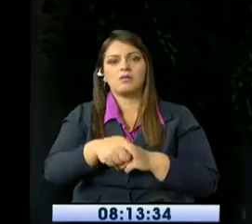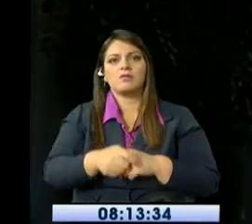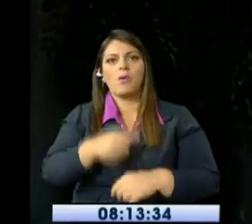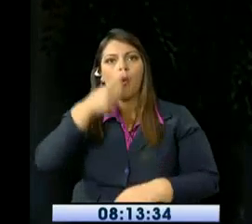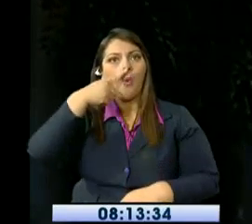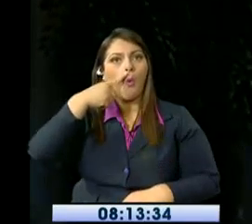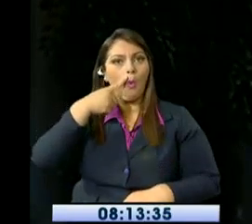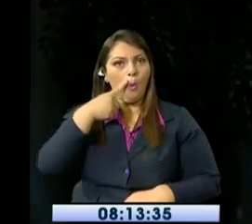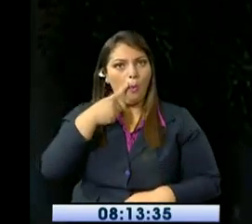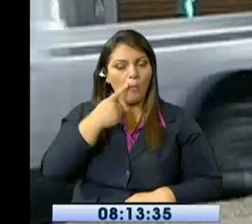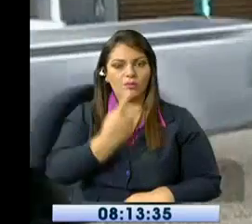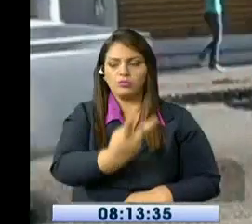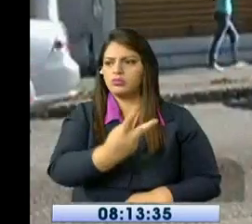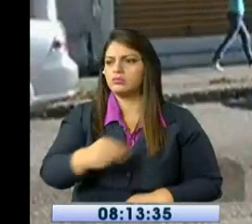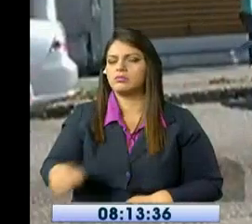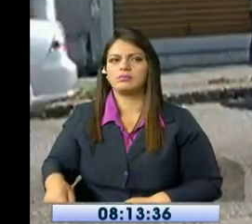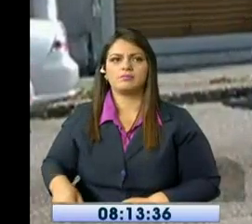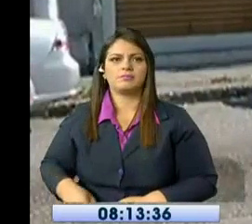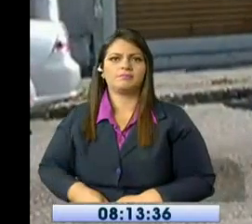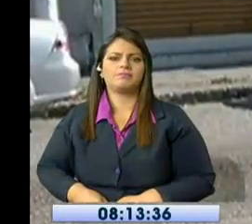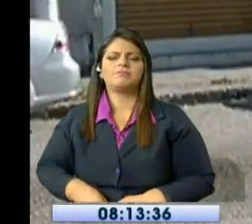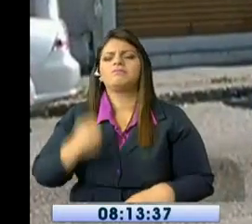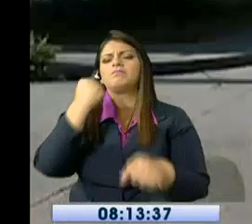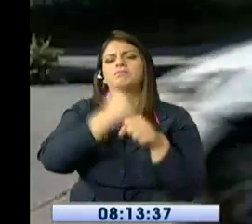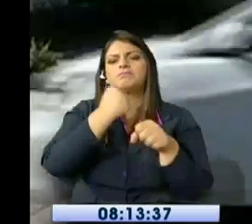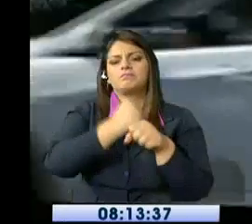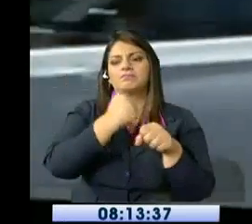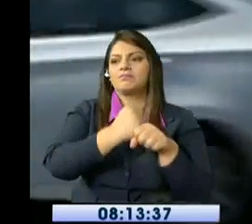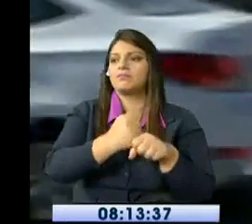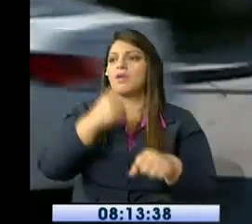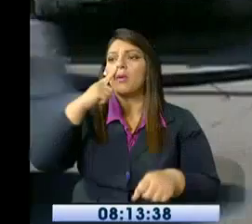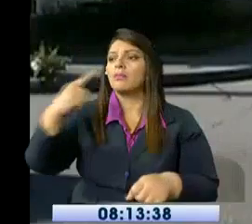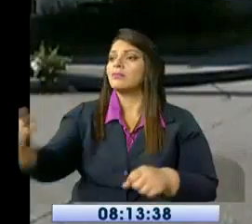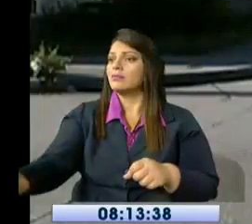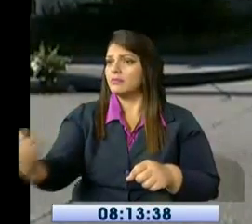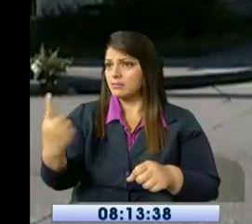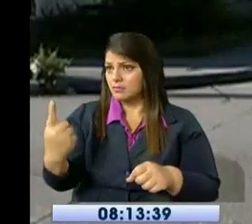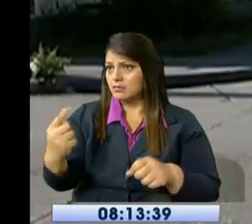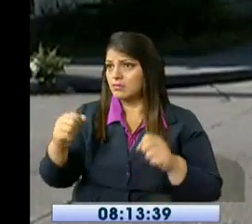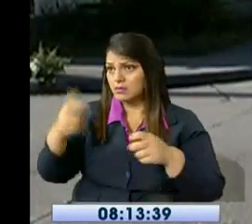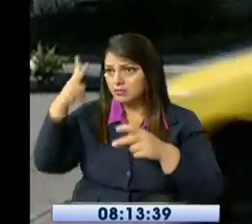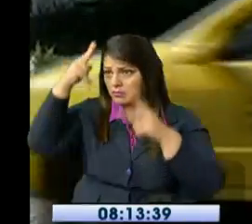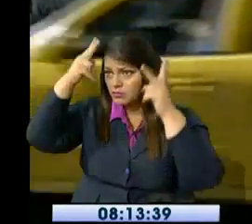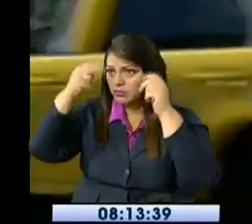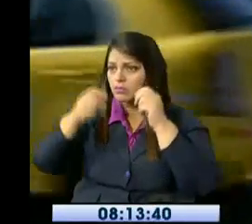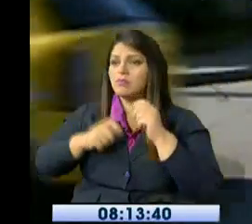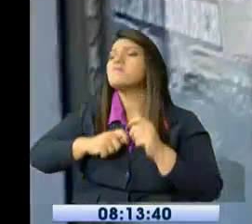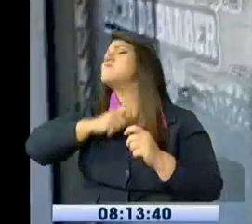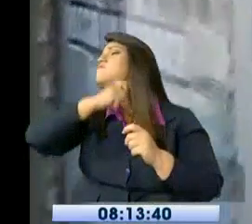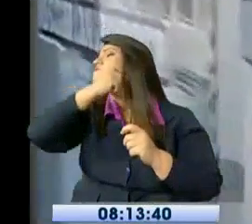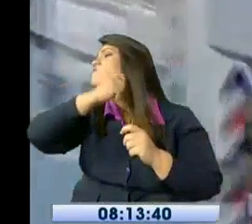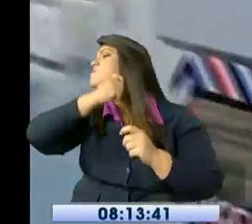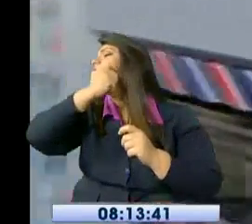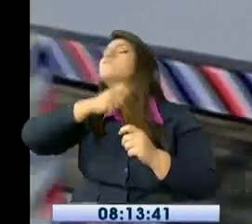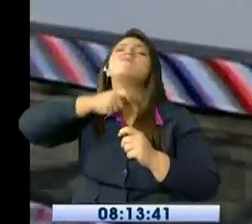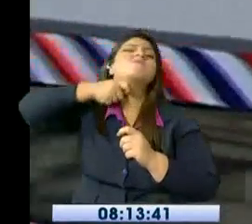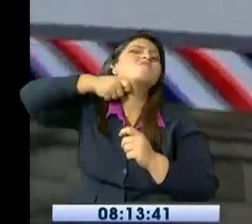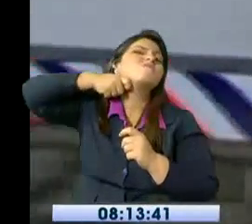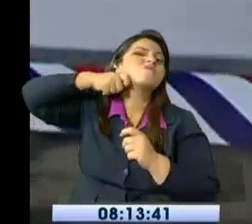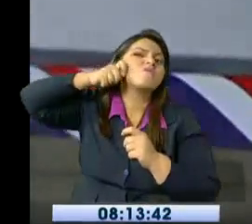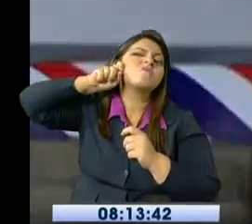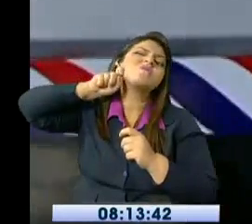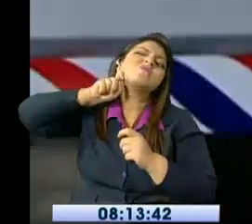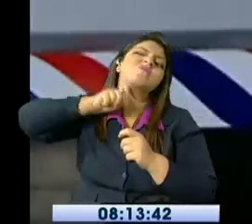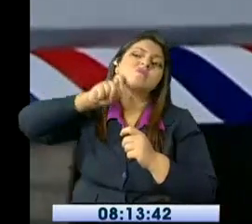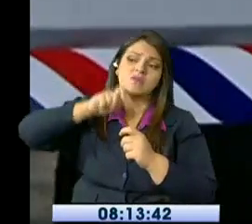Estaba por cerrar su local cuando llegó un cliente y decidió que podía atenderlo, aunque eso implicaba demorar unos minutos más